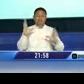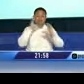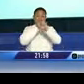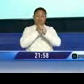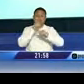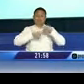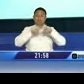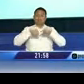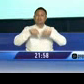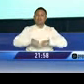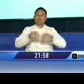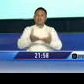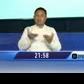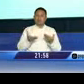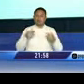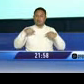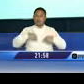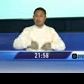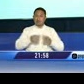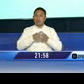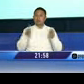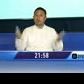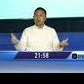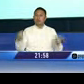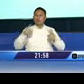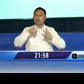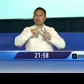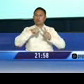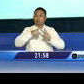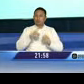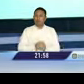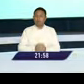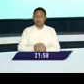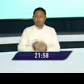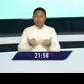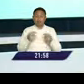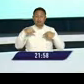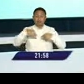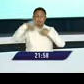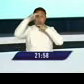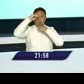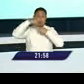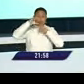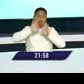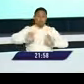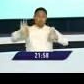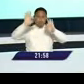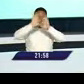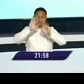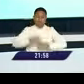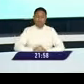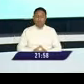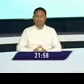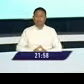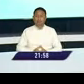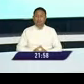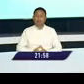Muy buenas noches, amigos. Bienvenidos a la emisión estelar del Comercio TV. Aquí, lo más destacado del